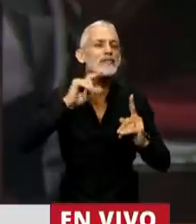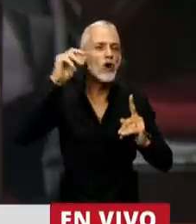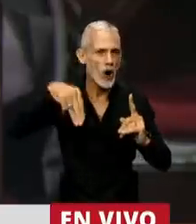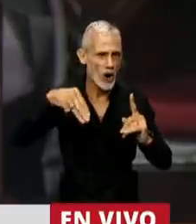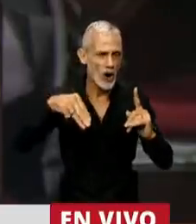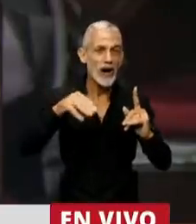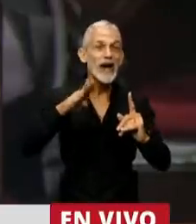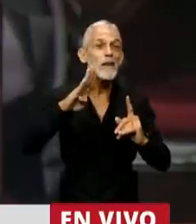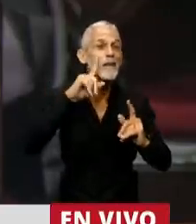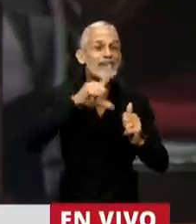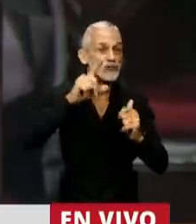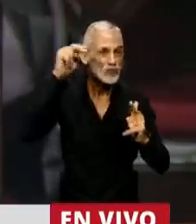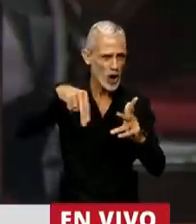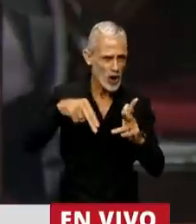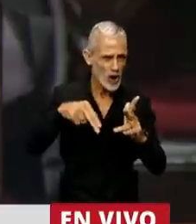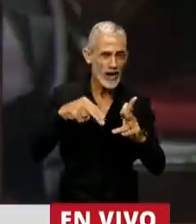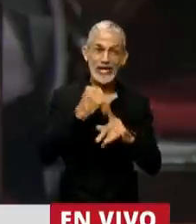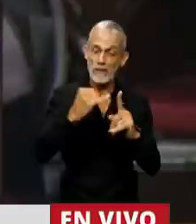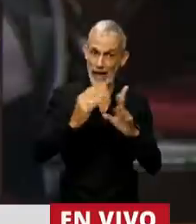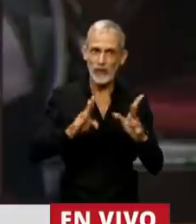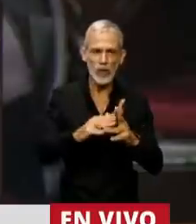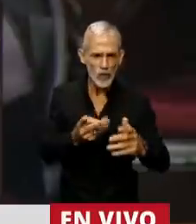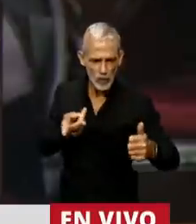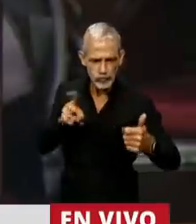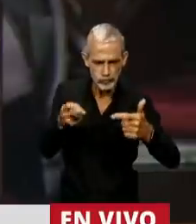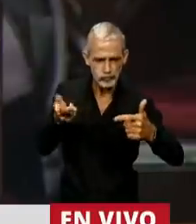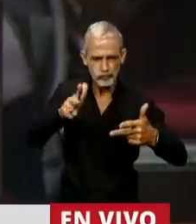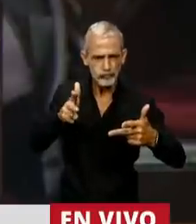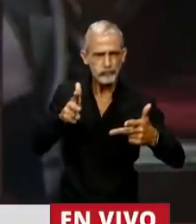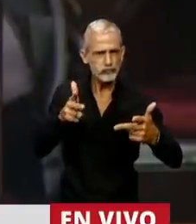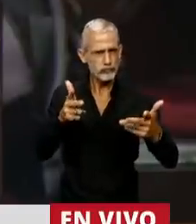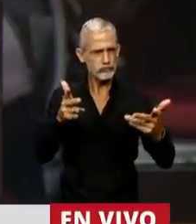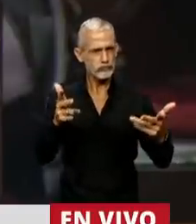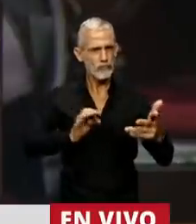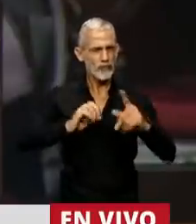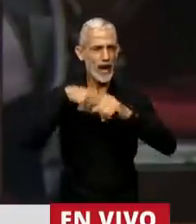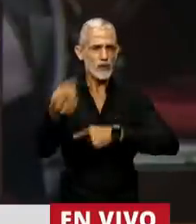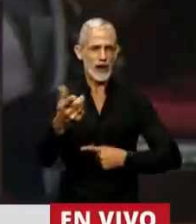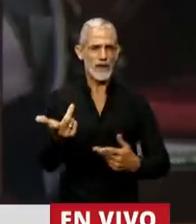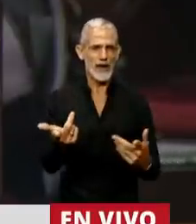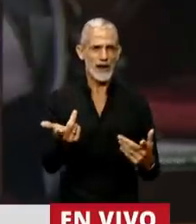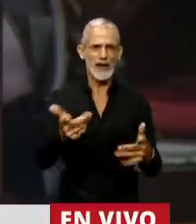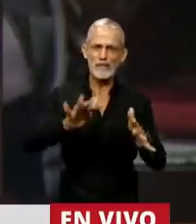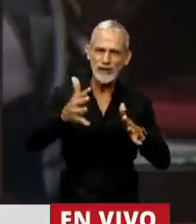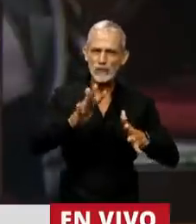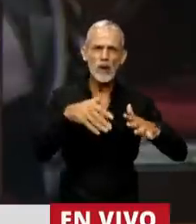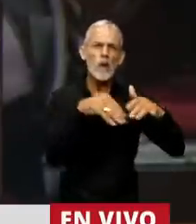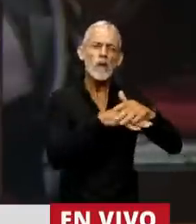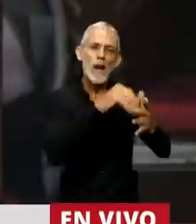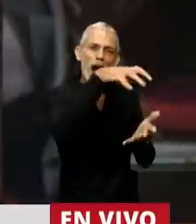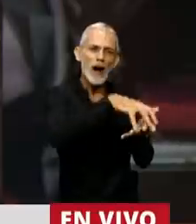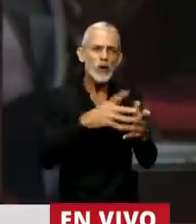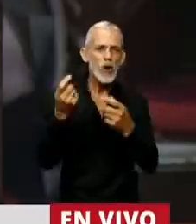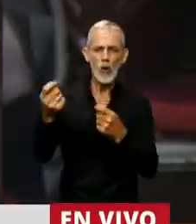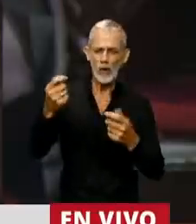B larga, billón y medio, duplicándose el año que viene entre los bancos y